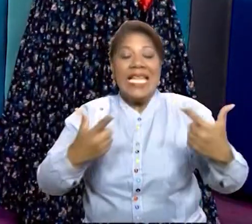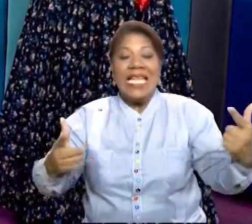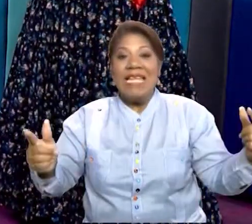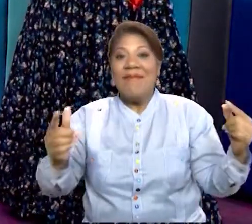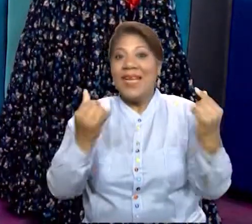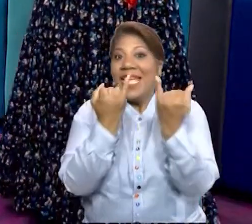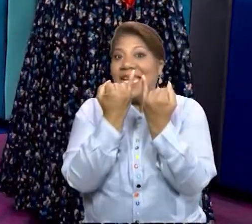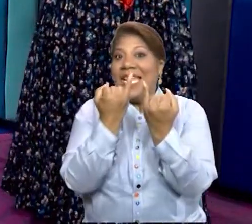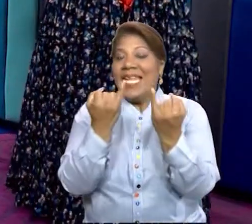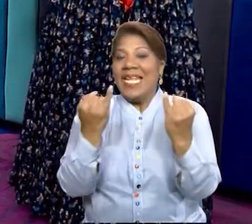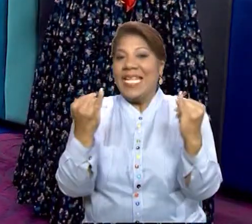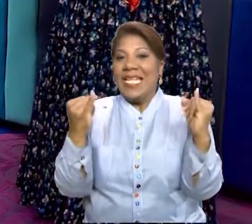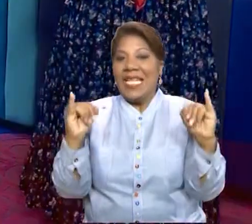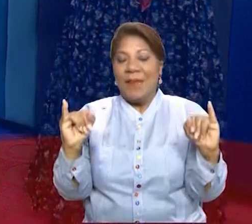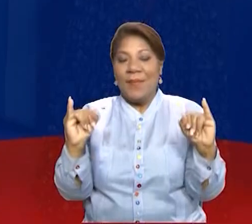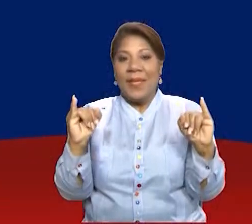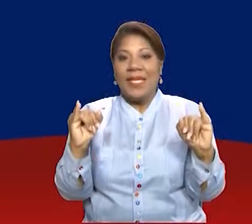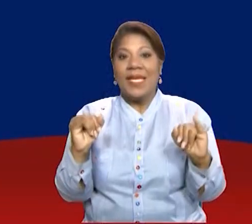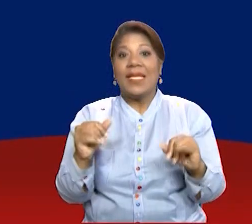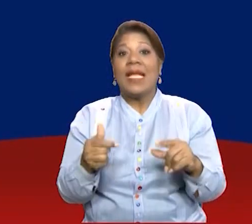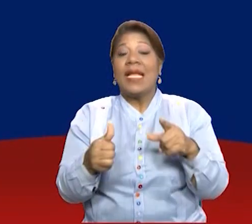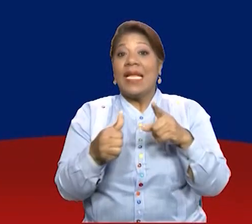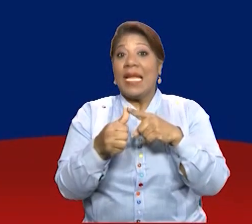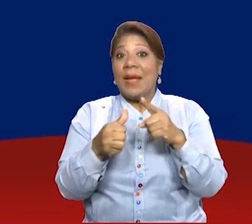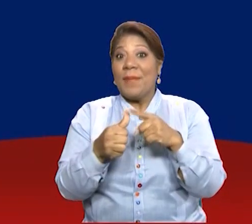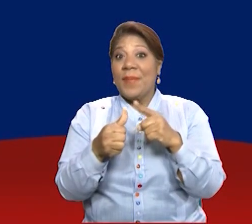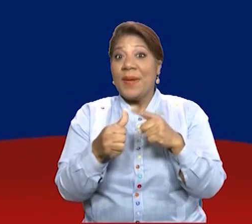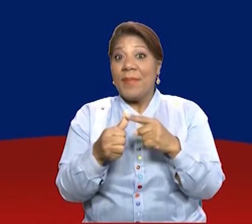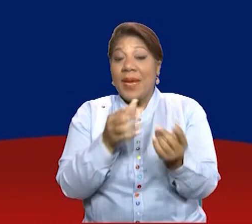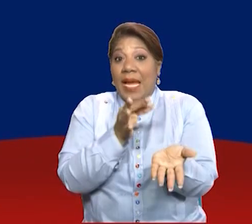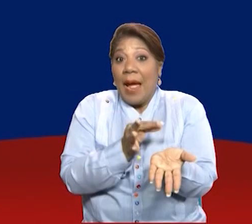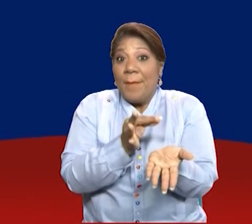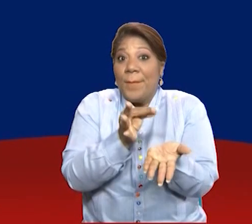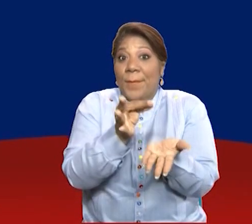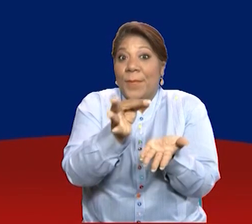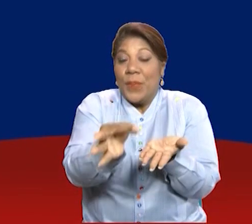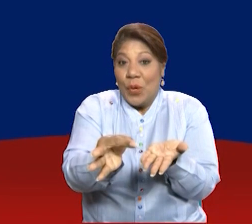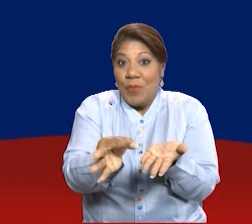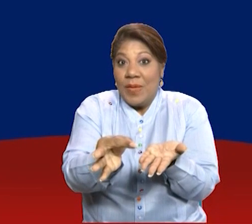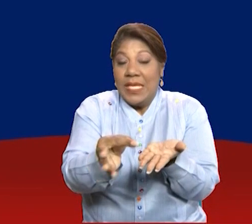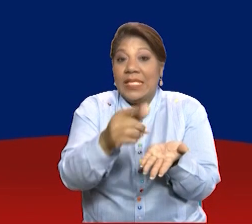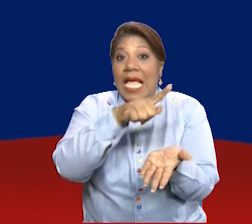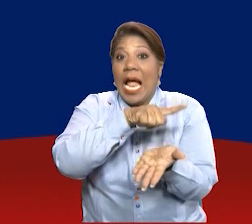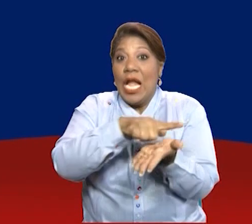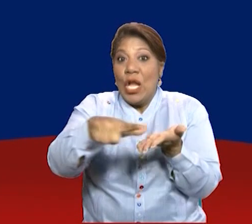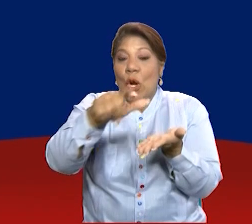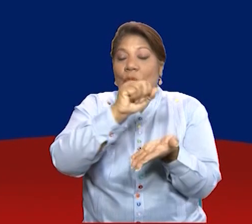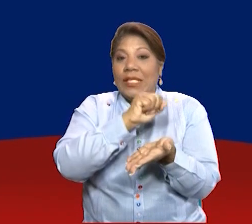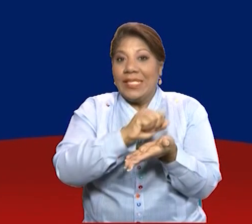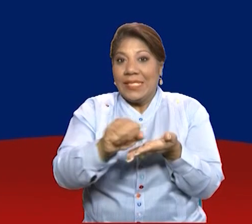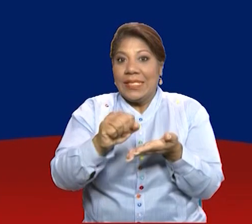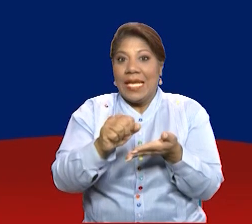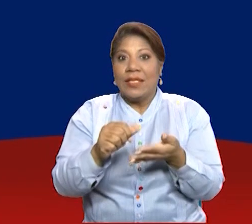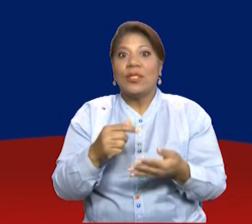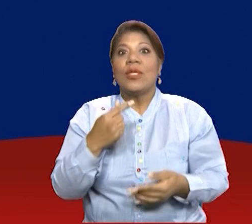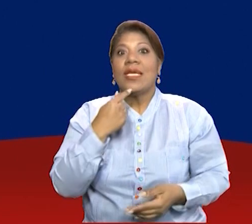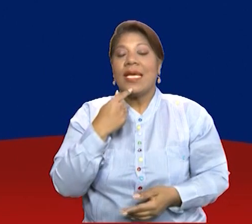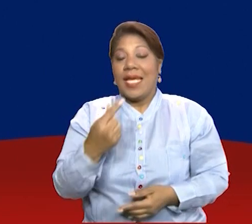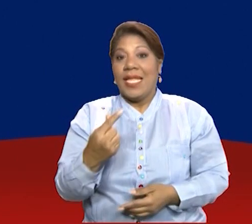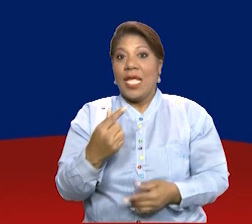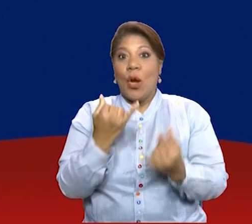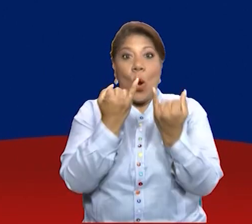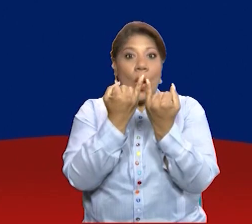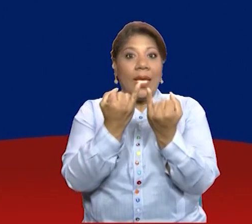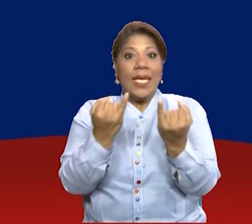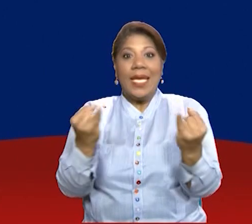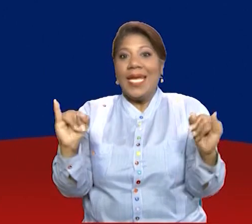Santos, siendo la primera ciudad, chicos, de todo el istmo en proclamarla.